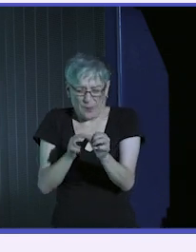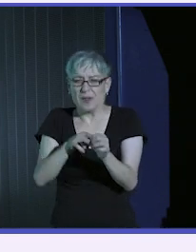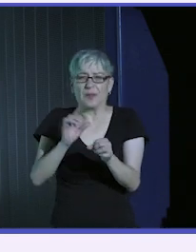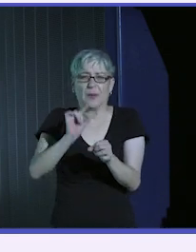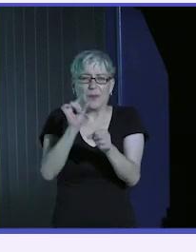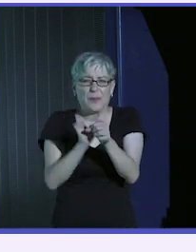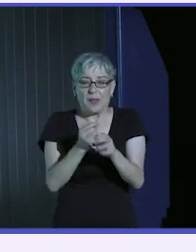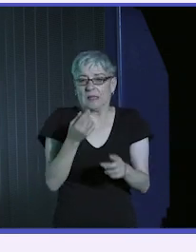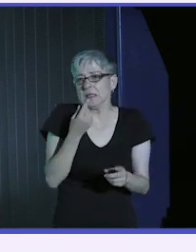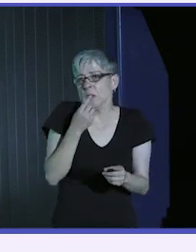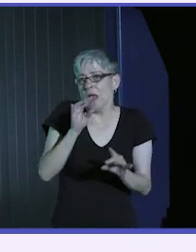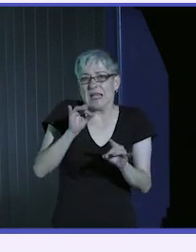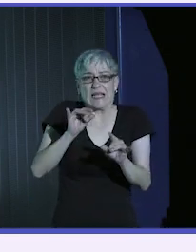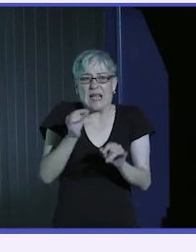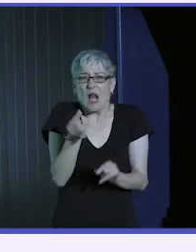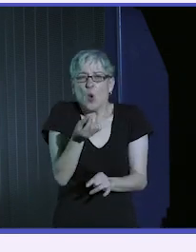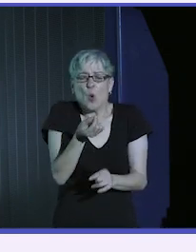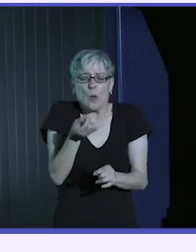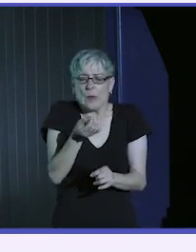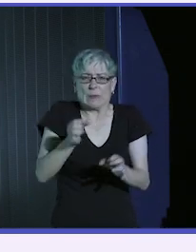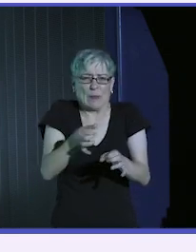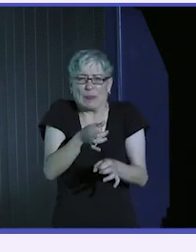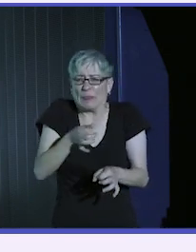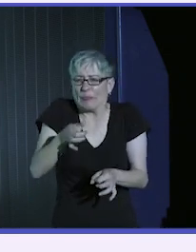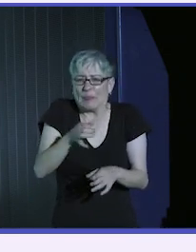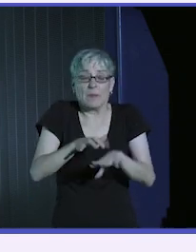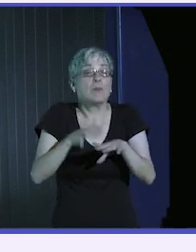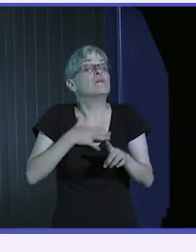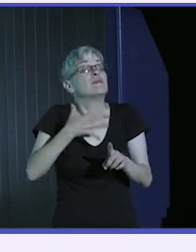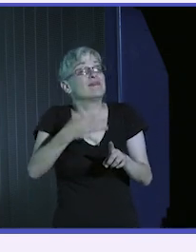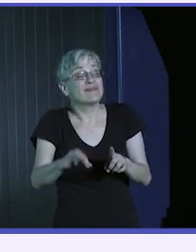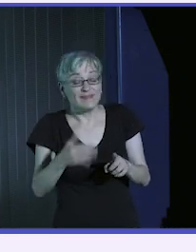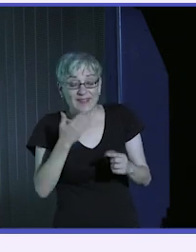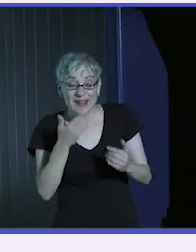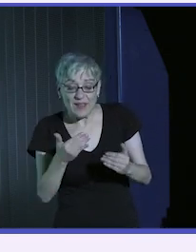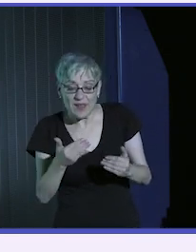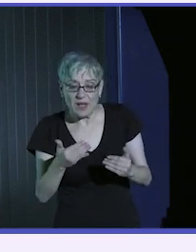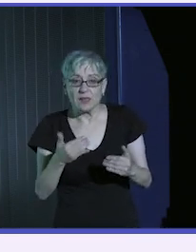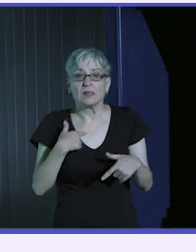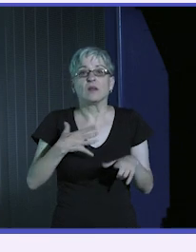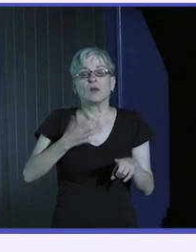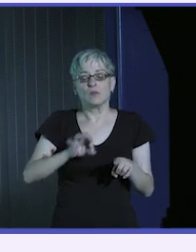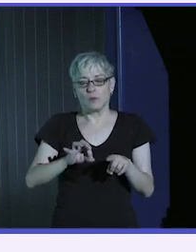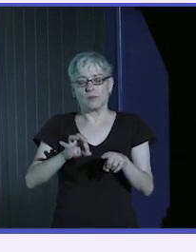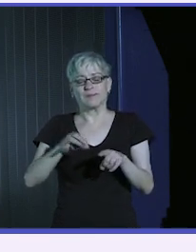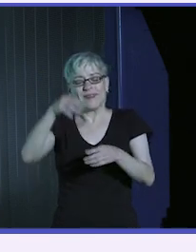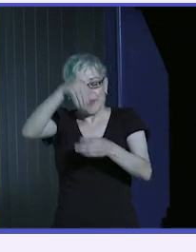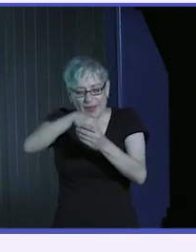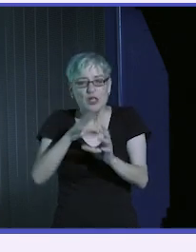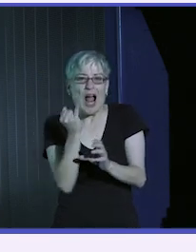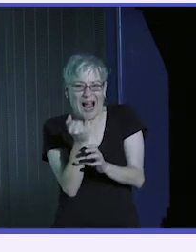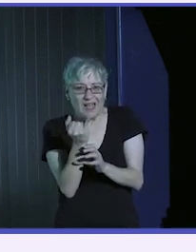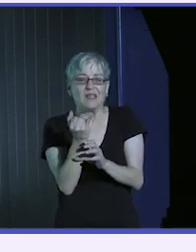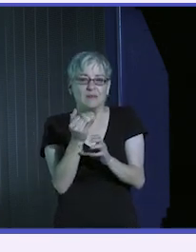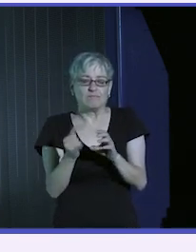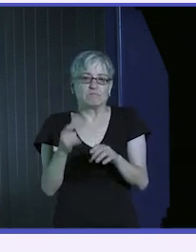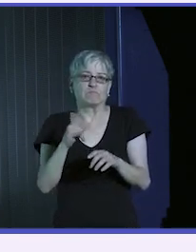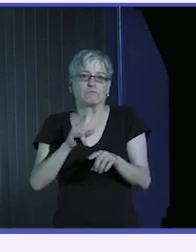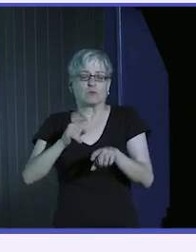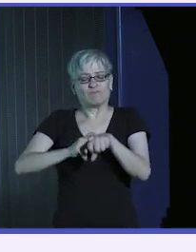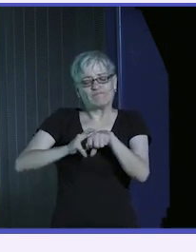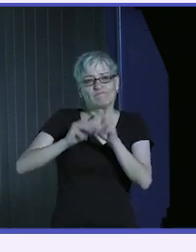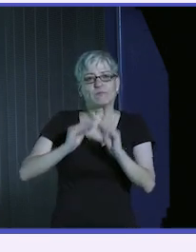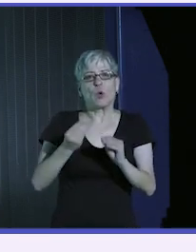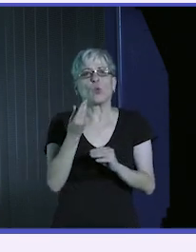parte de un gramo de sal, o sea, muy, muy, muy pequeño, y con ello conseguimos que se mantengan las propiedades cuánticas de los elementos. Entonces,